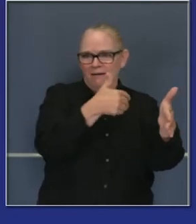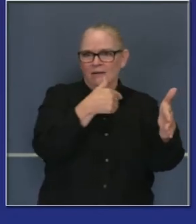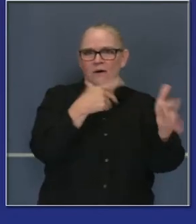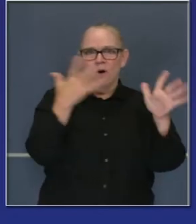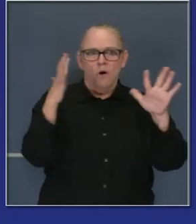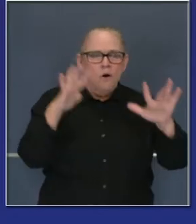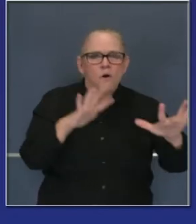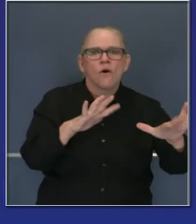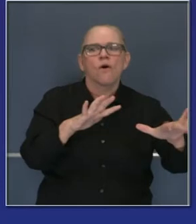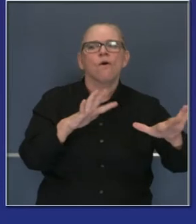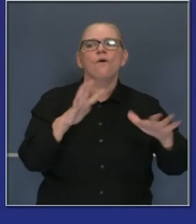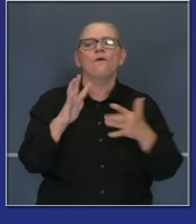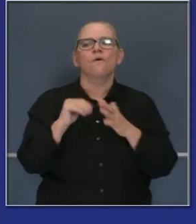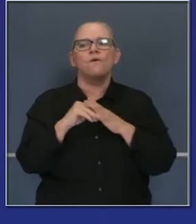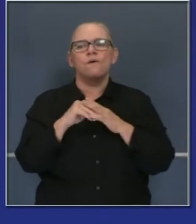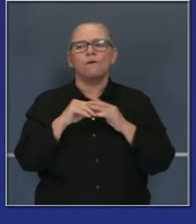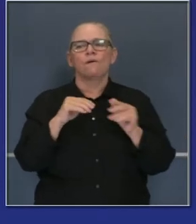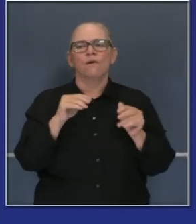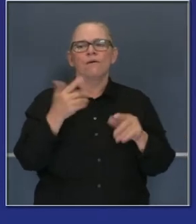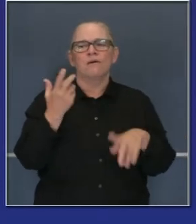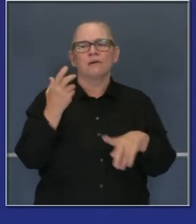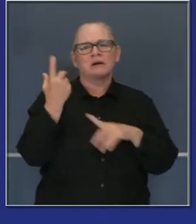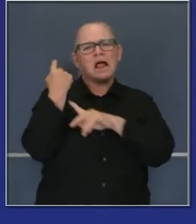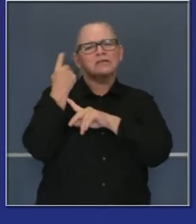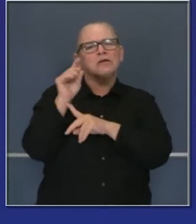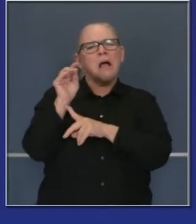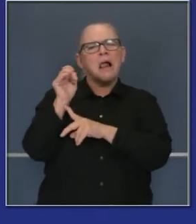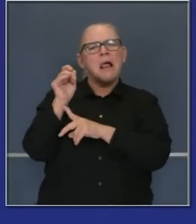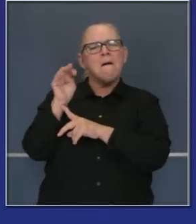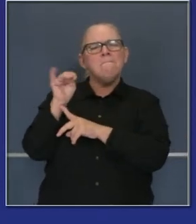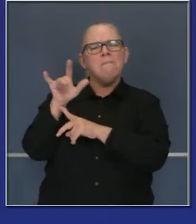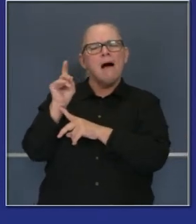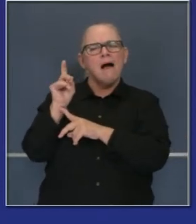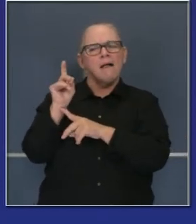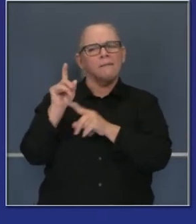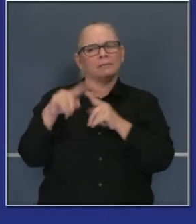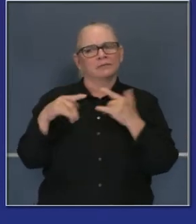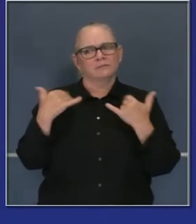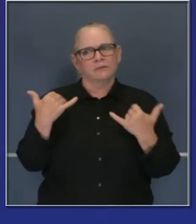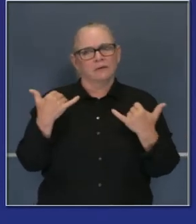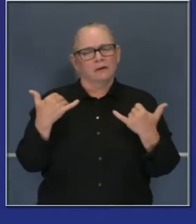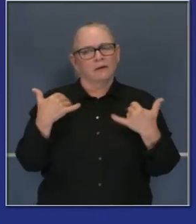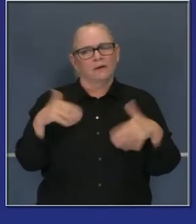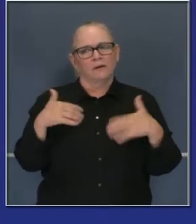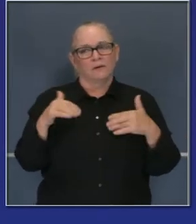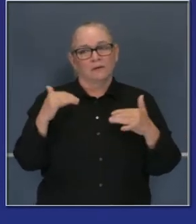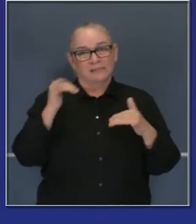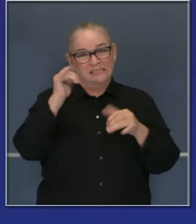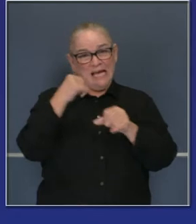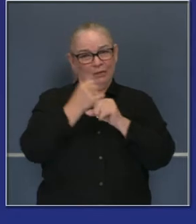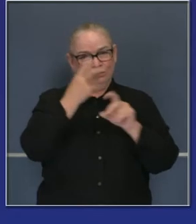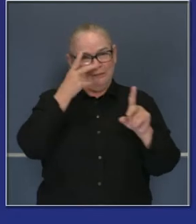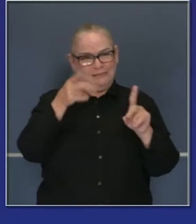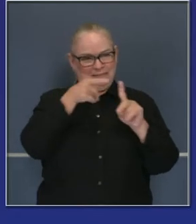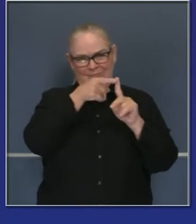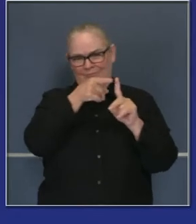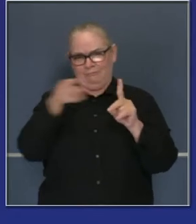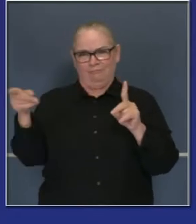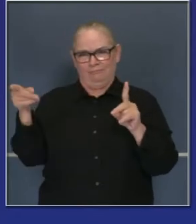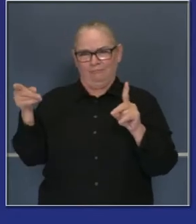que fue relativamente moderado en cuanto a temporada comparado con la última década lo pueden ver aquí en esta transparencia